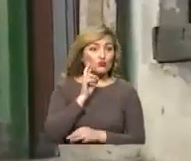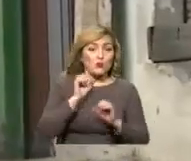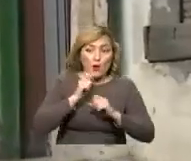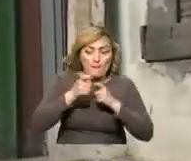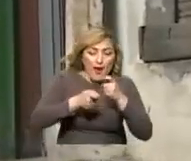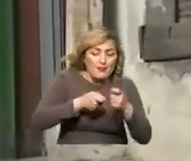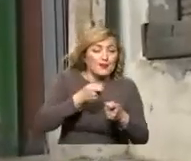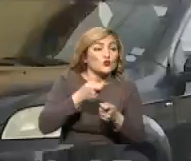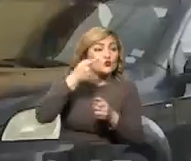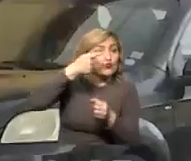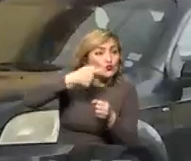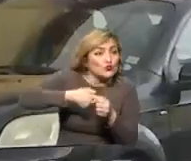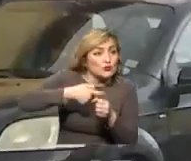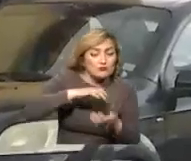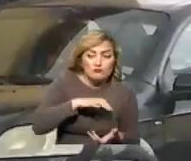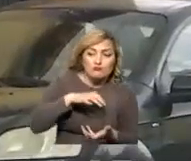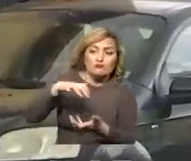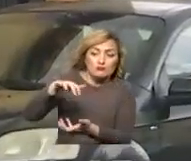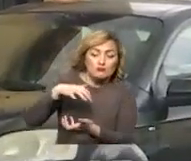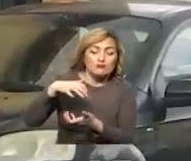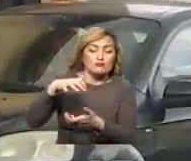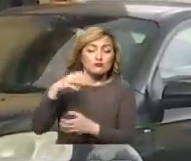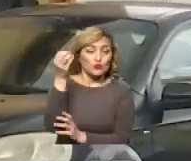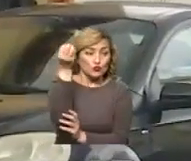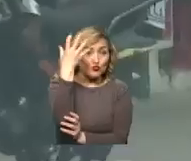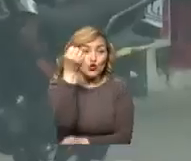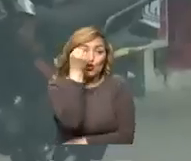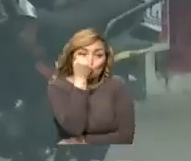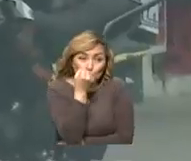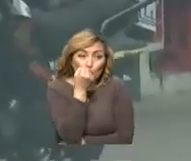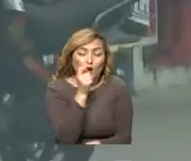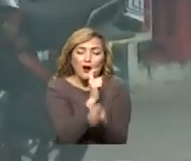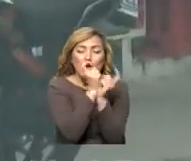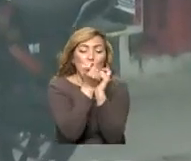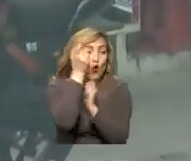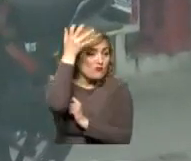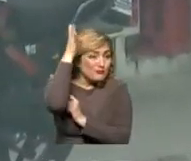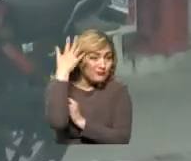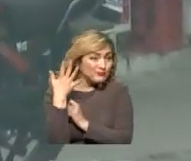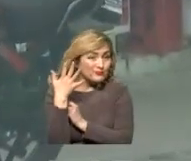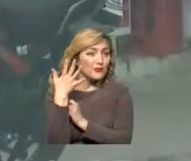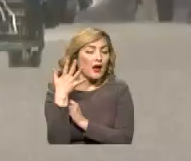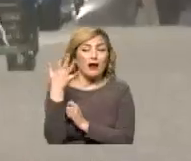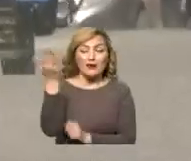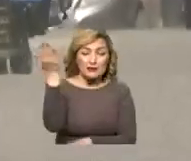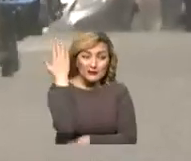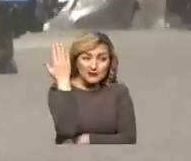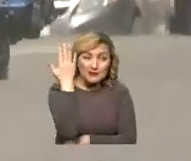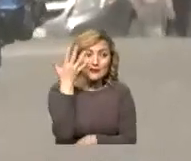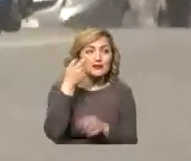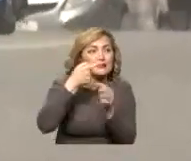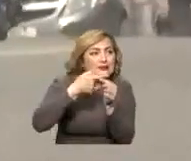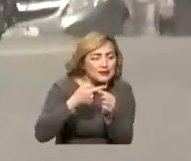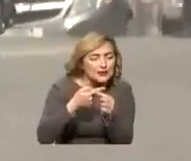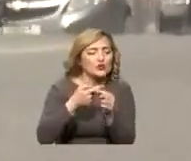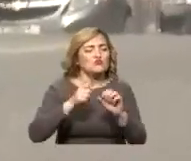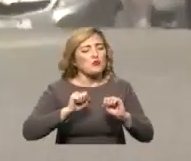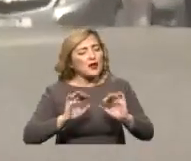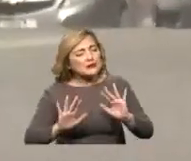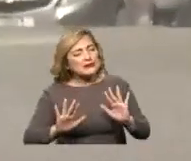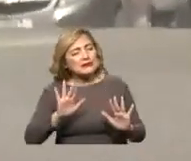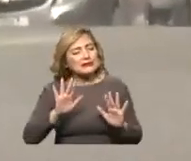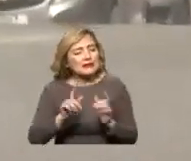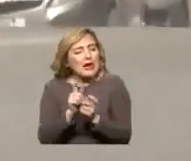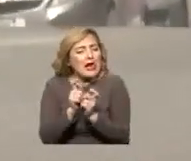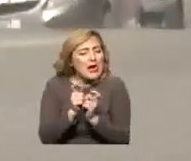vender únicamente para llevar. El semáforo rojo podría cambiar a amarillo, pero según el alcalde de Quito, esto podría tener